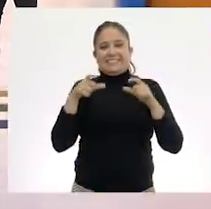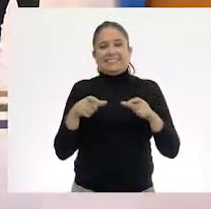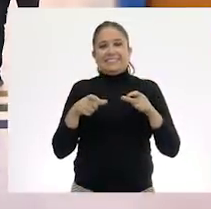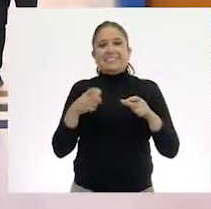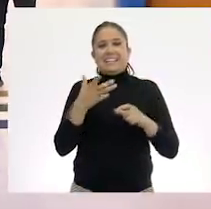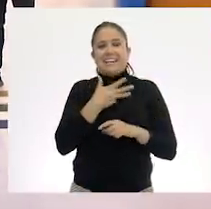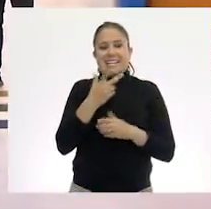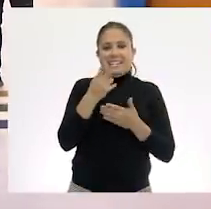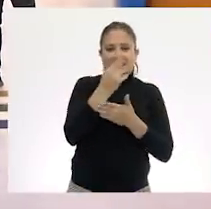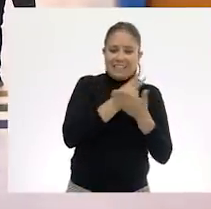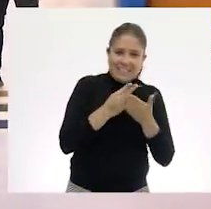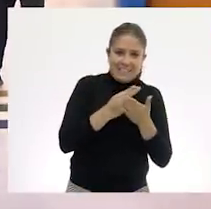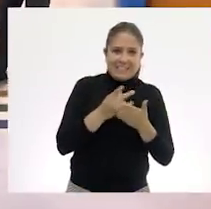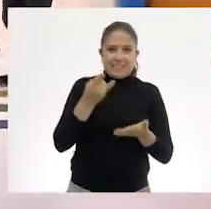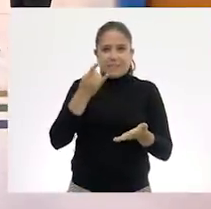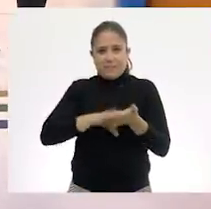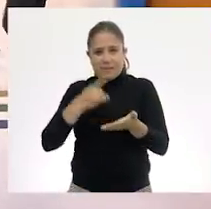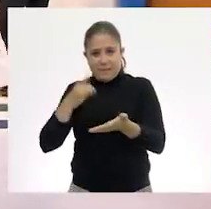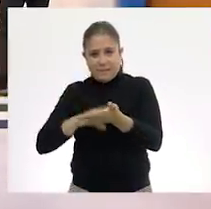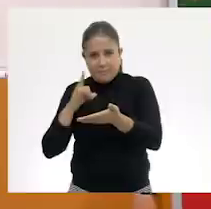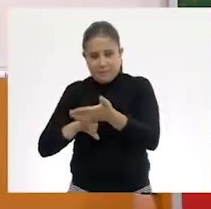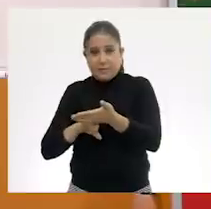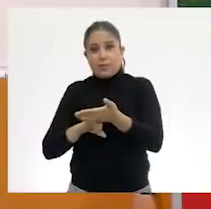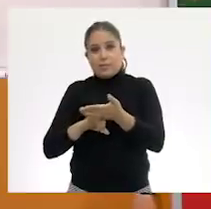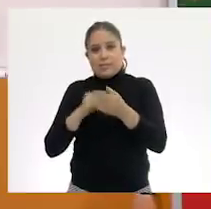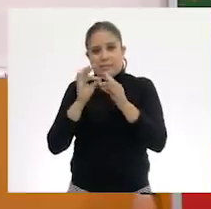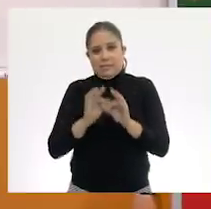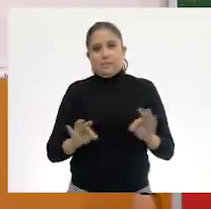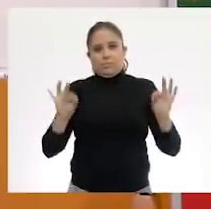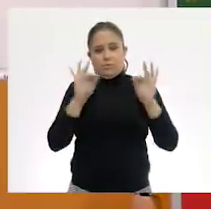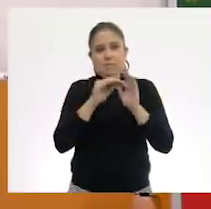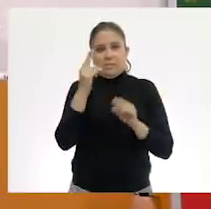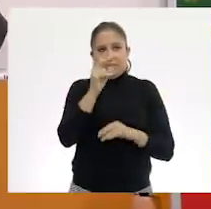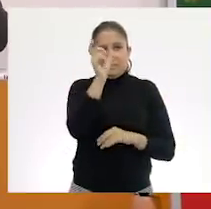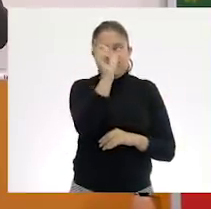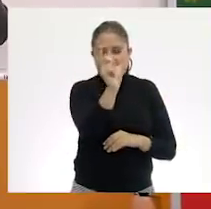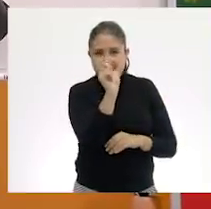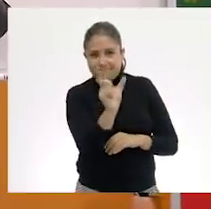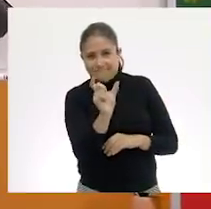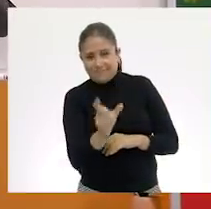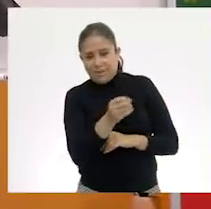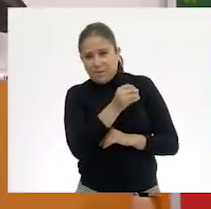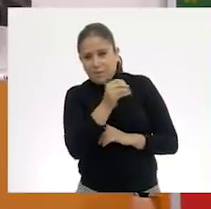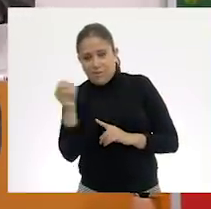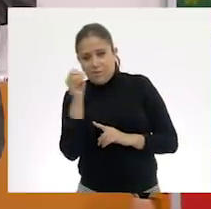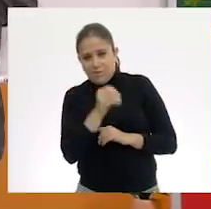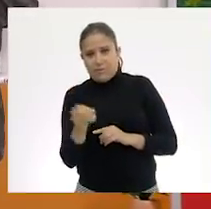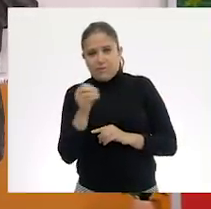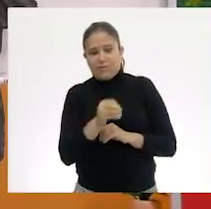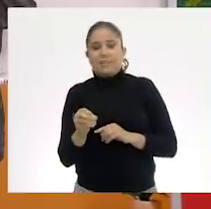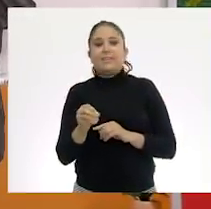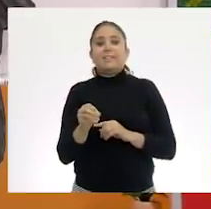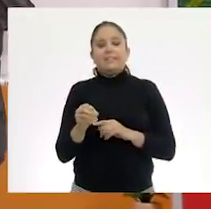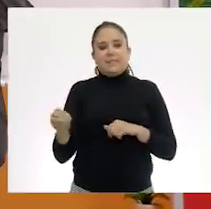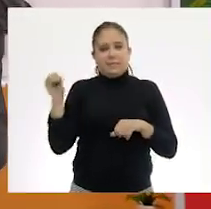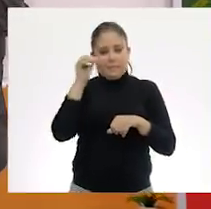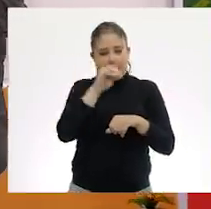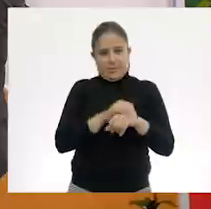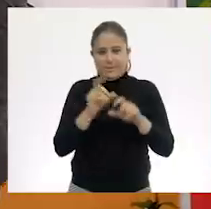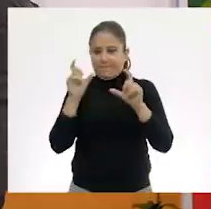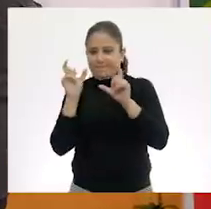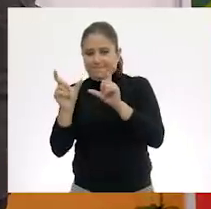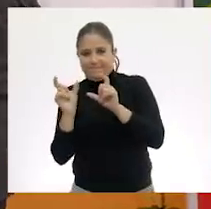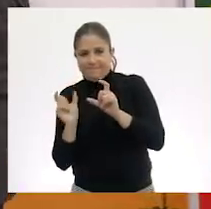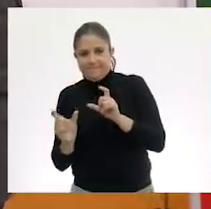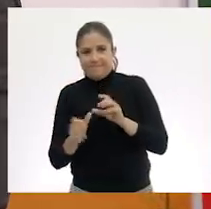tengo tijeras y pegamento, pues casi son elementos que tienen que ir uno con el otro, ¿verdad? Así que vamos a ponerlos por